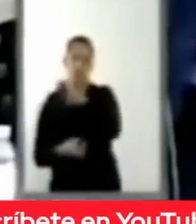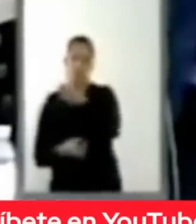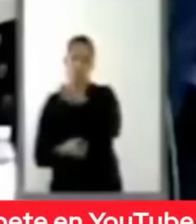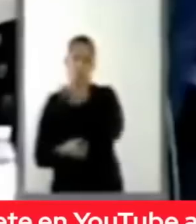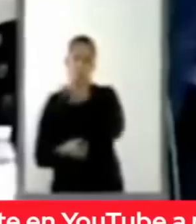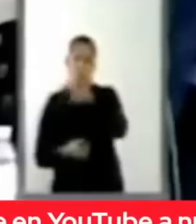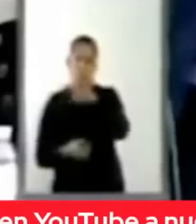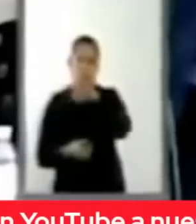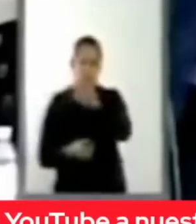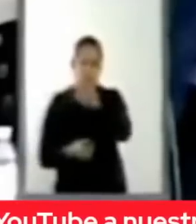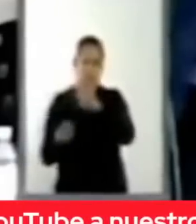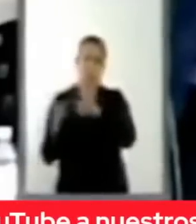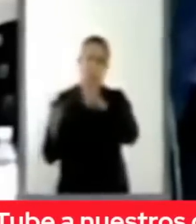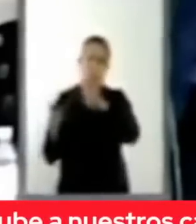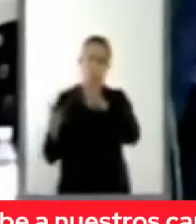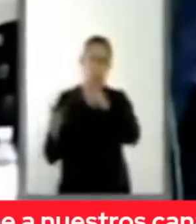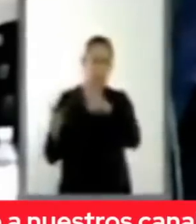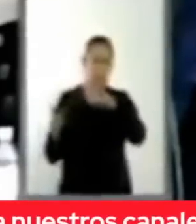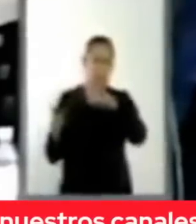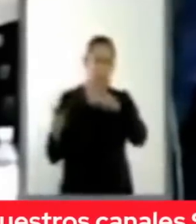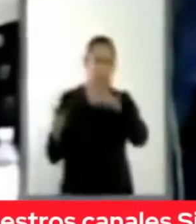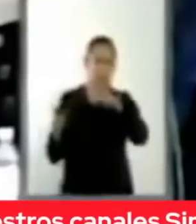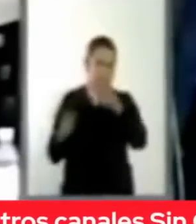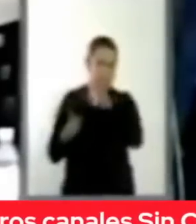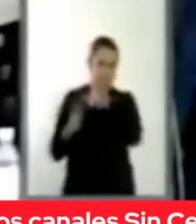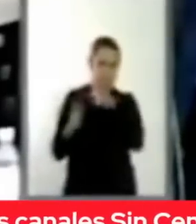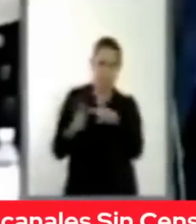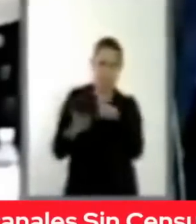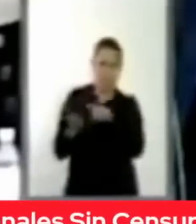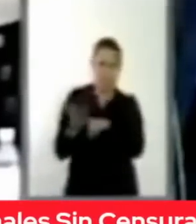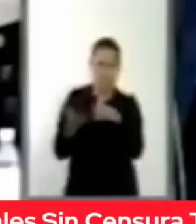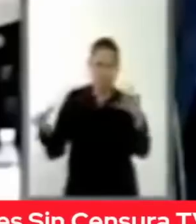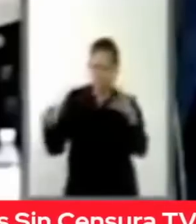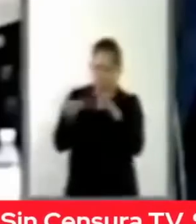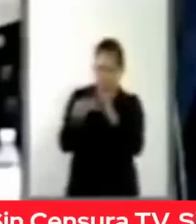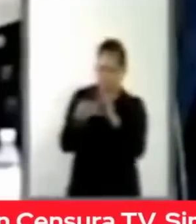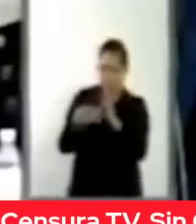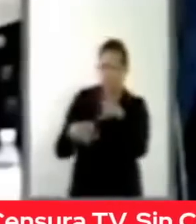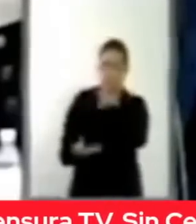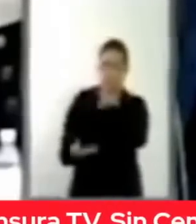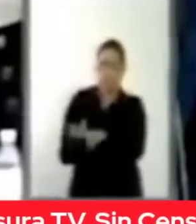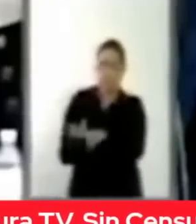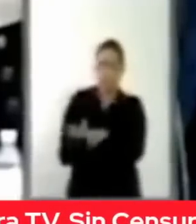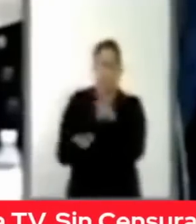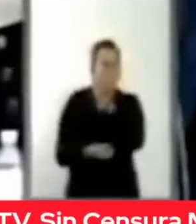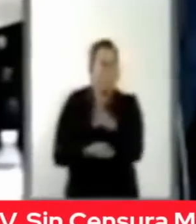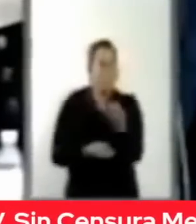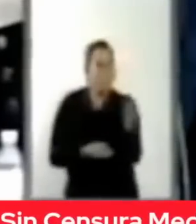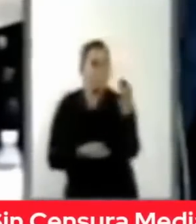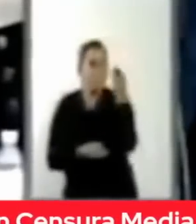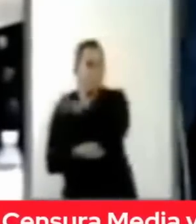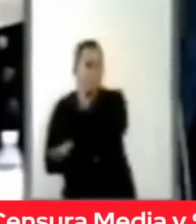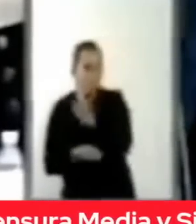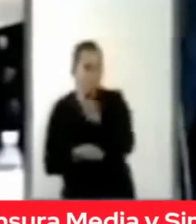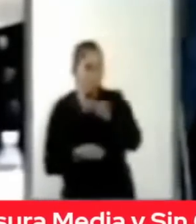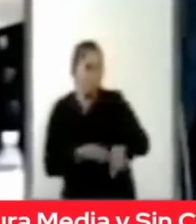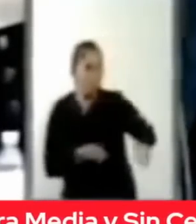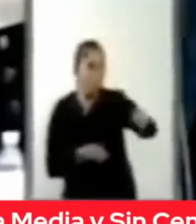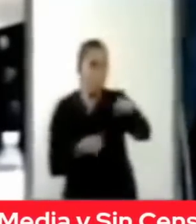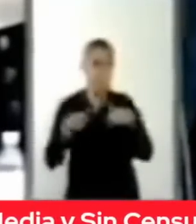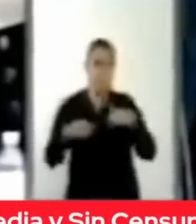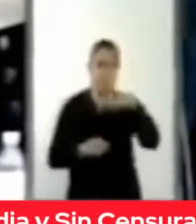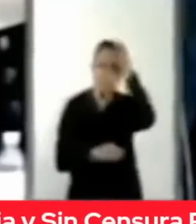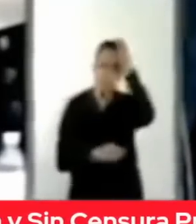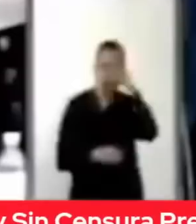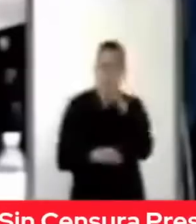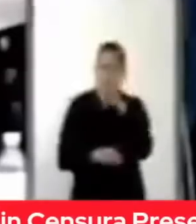Moreira, en el fraude que se le hizo a los coahuilenses para Acción Nacional, pero